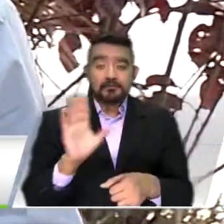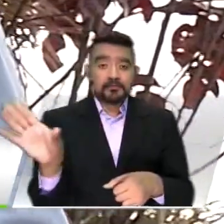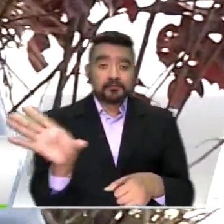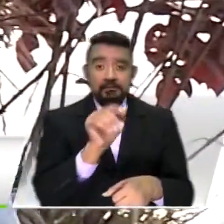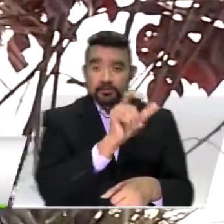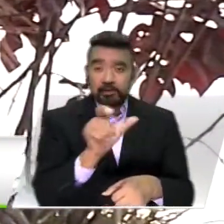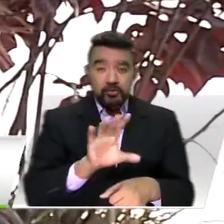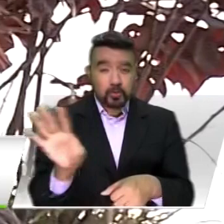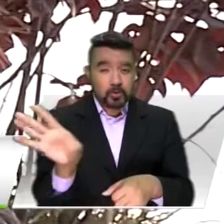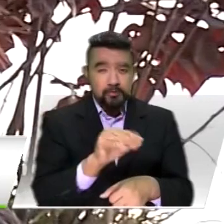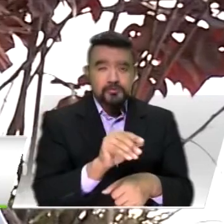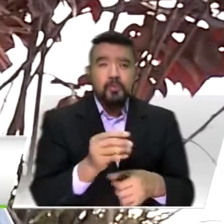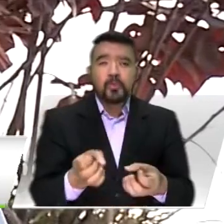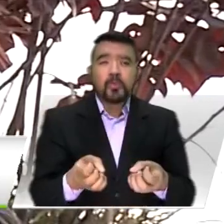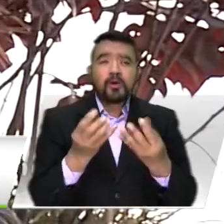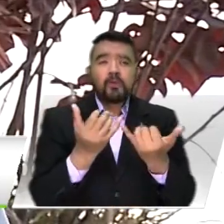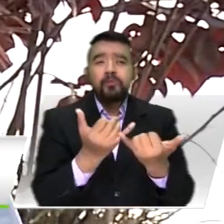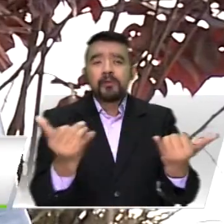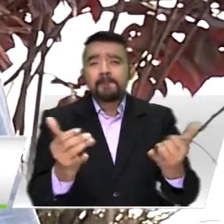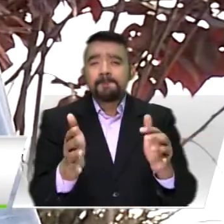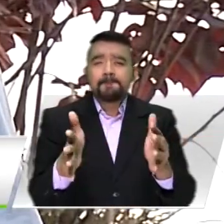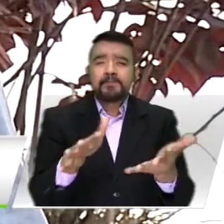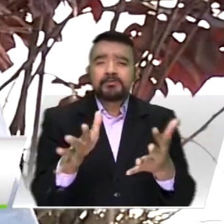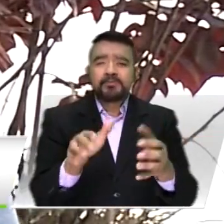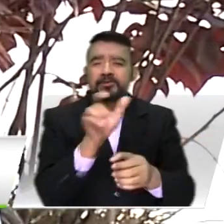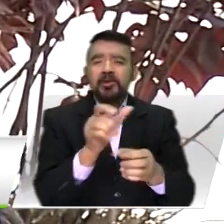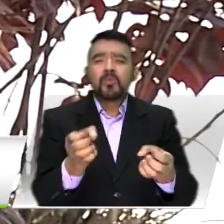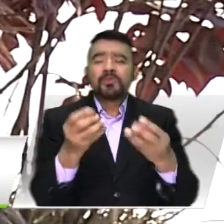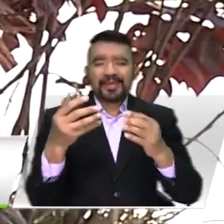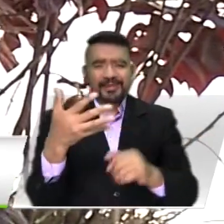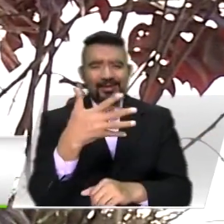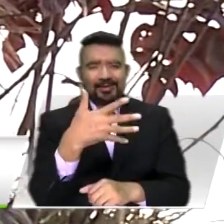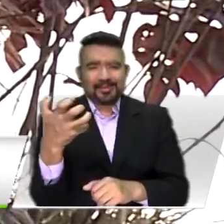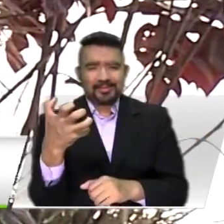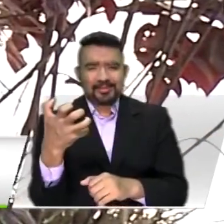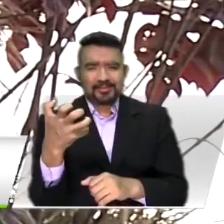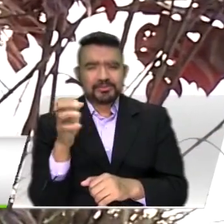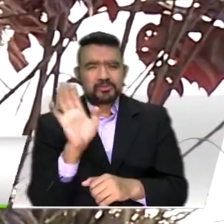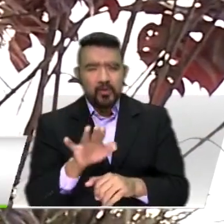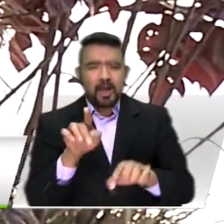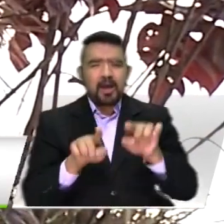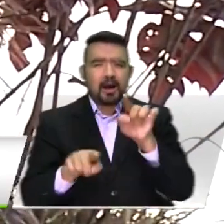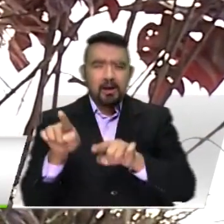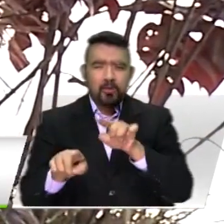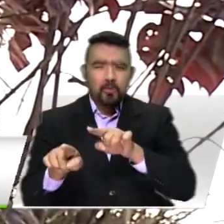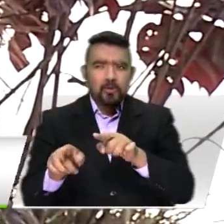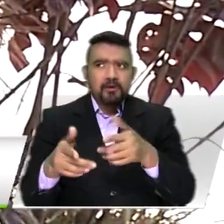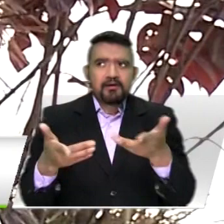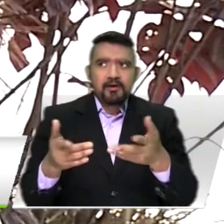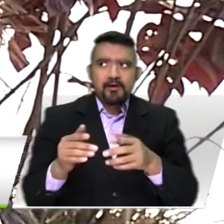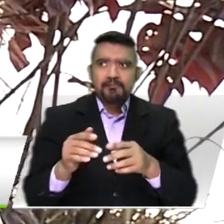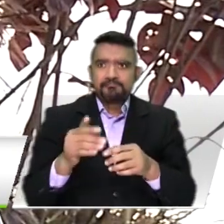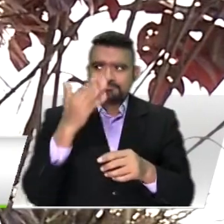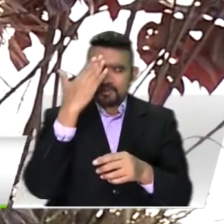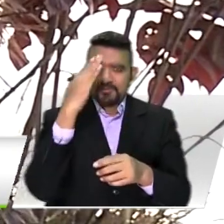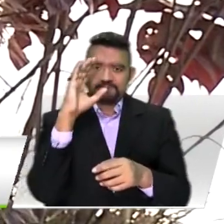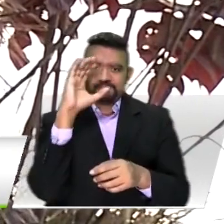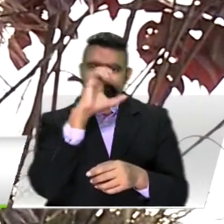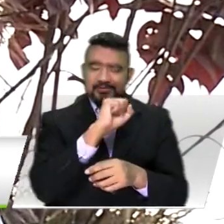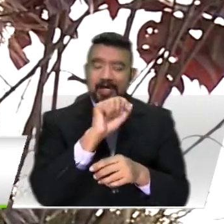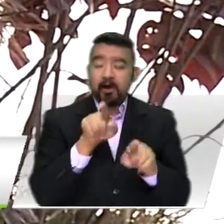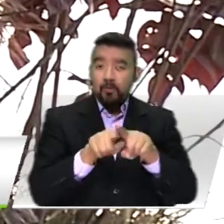casi 500 o más personas estiman ingresan a estos socavones para realizar labores de minería